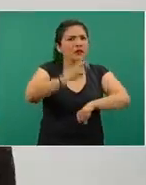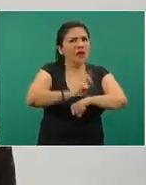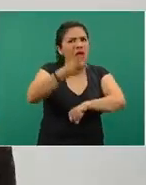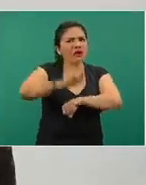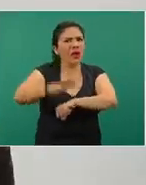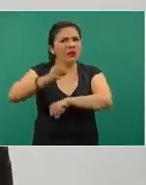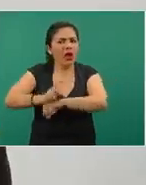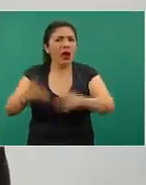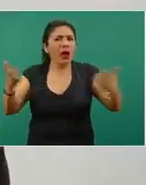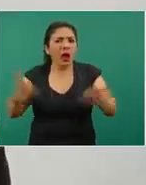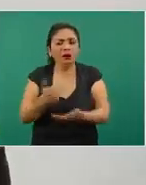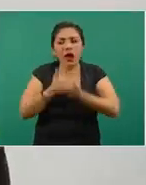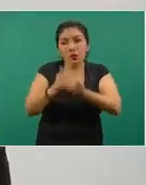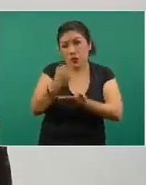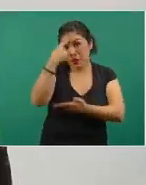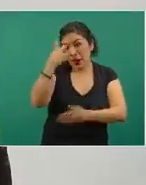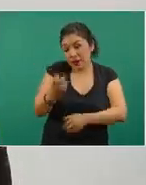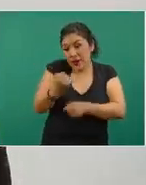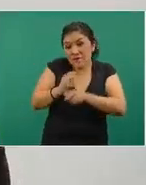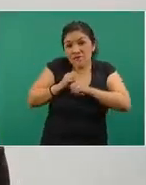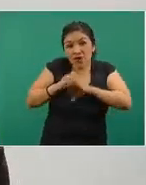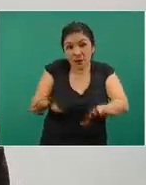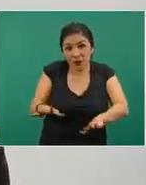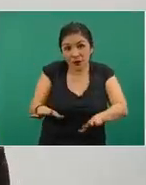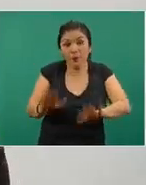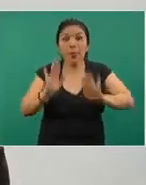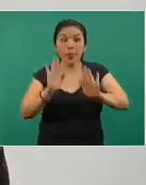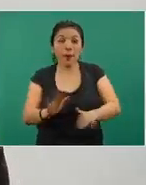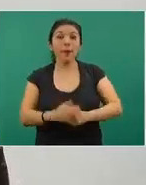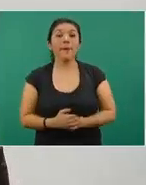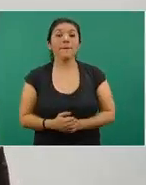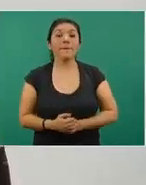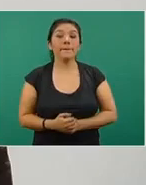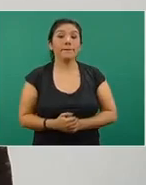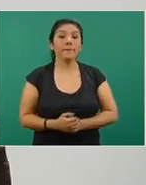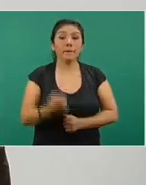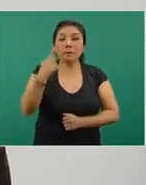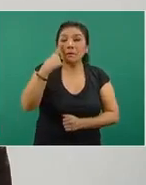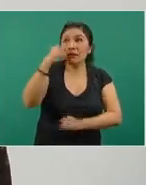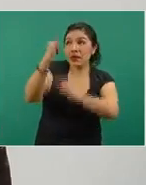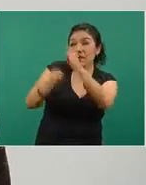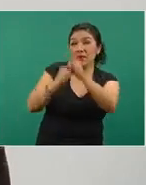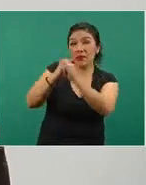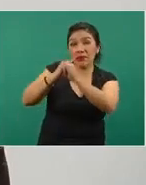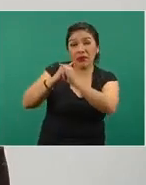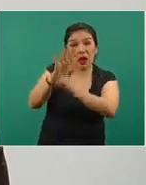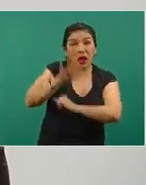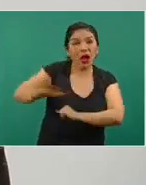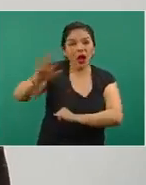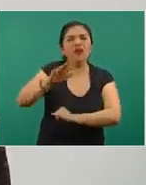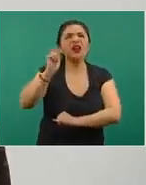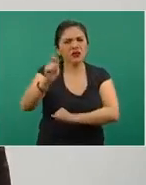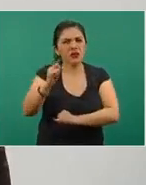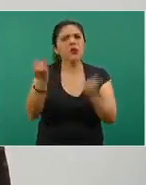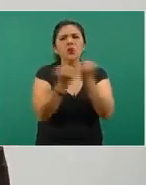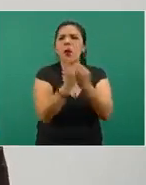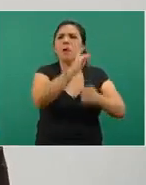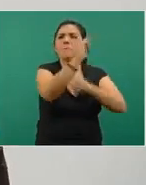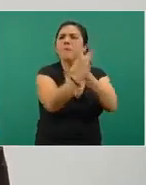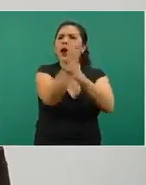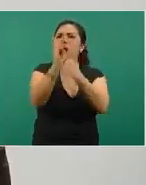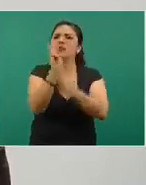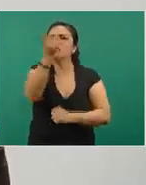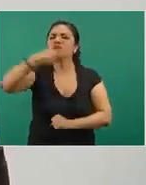contribuyen precisamente con estos datos. Y bueno, en el panorama internacional, los diferentes países cuentan también con sus